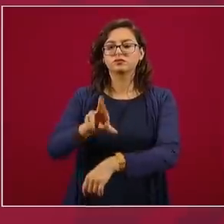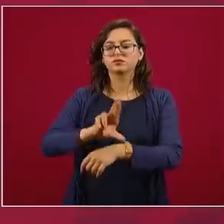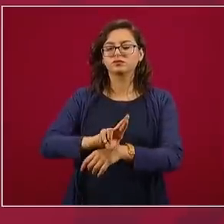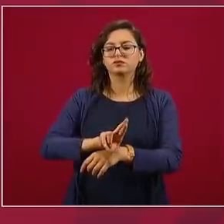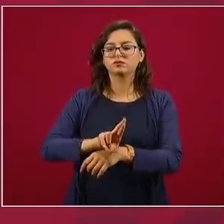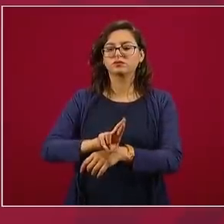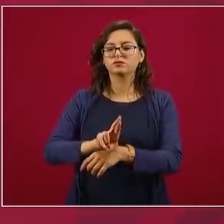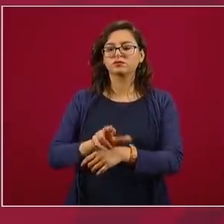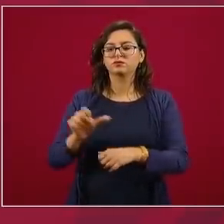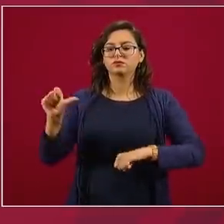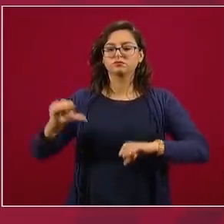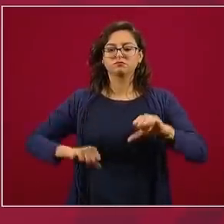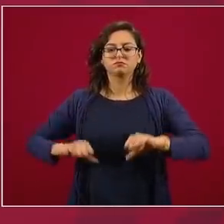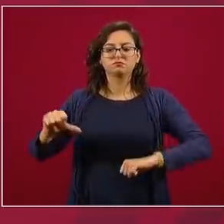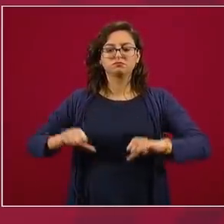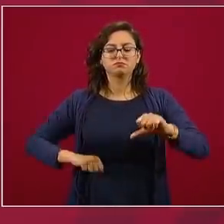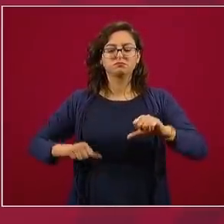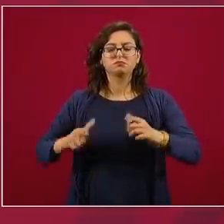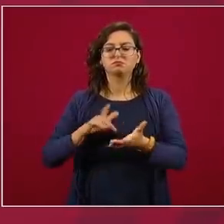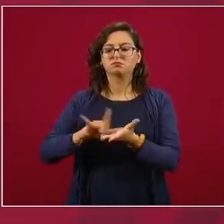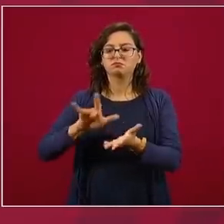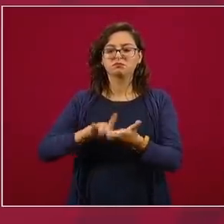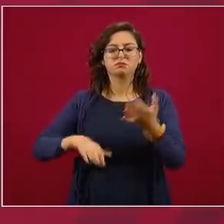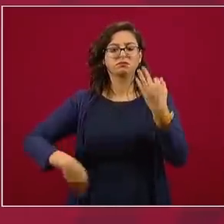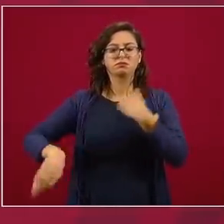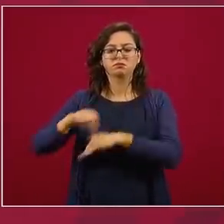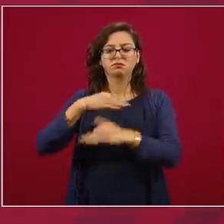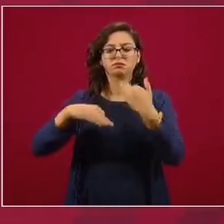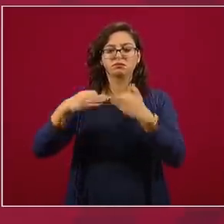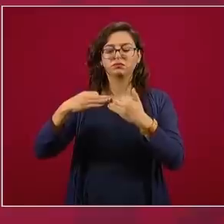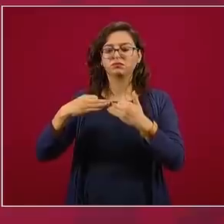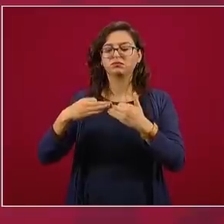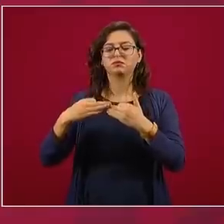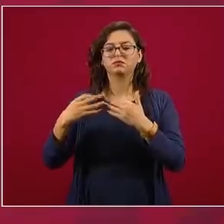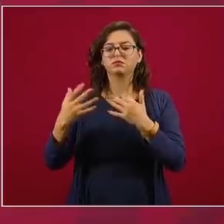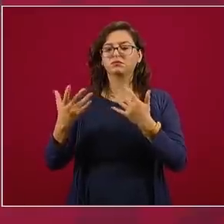coordinando todas las acciones de apoyo, de